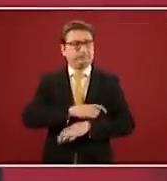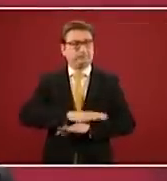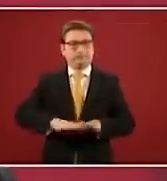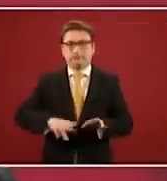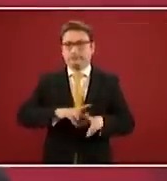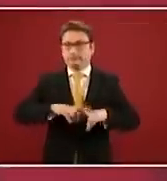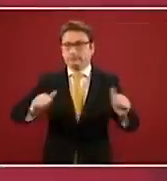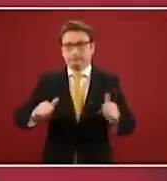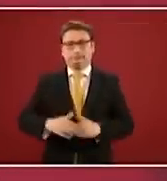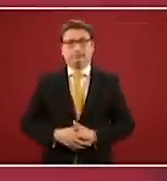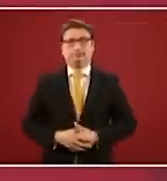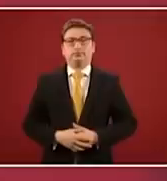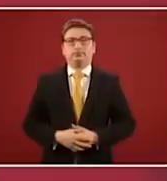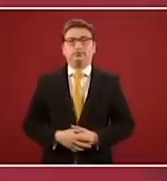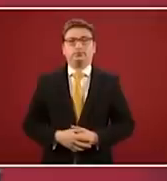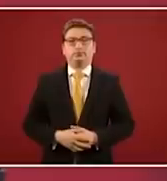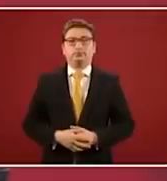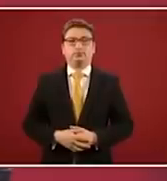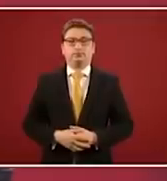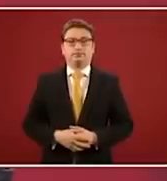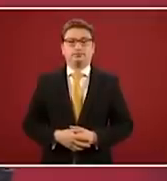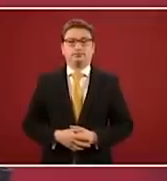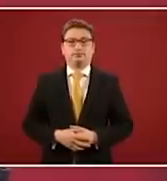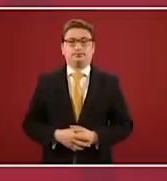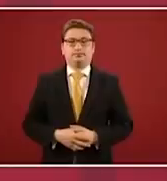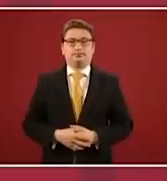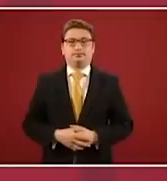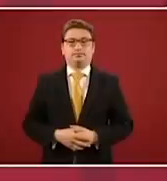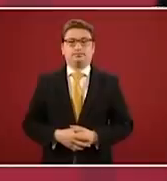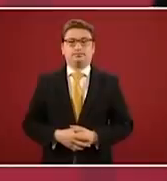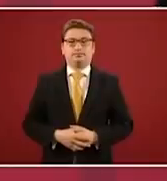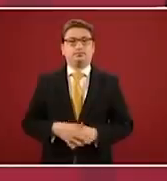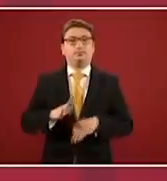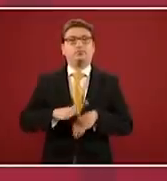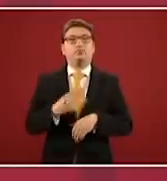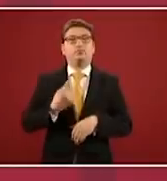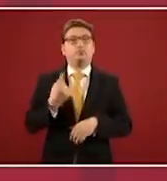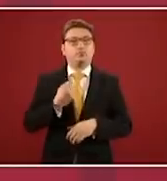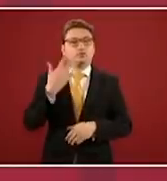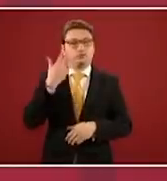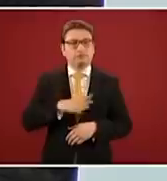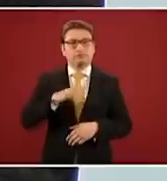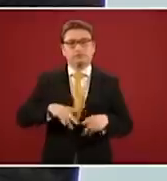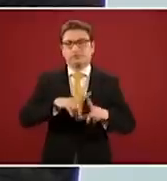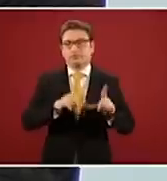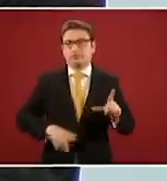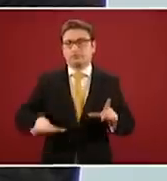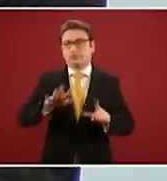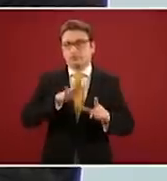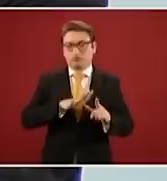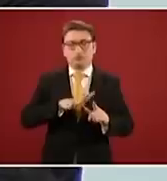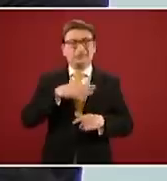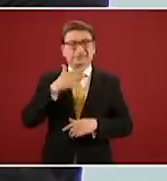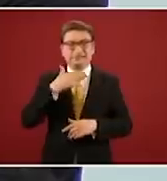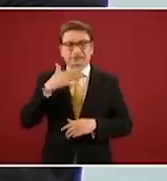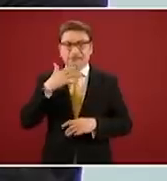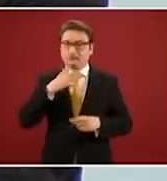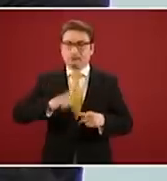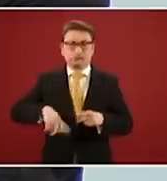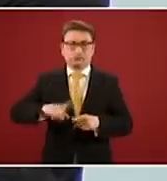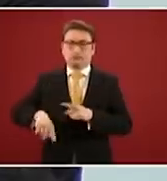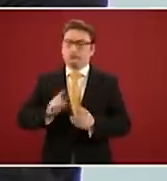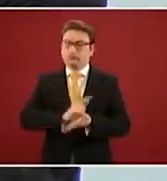porque tenemos que limpiar de corrupción el